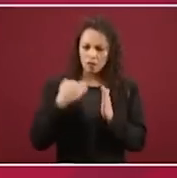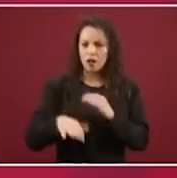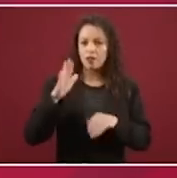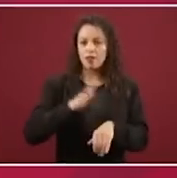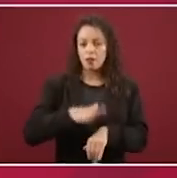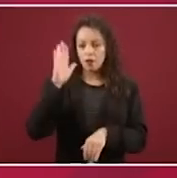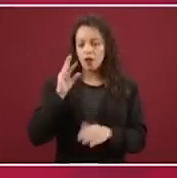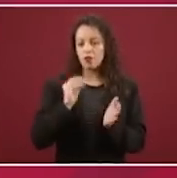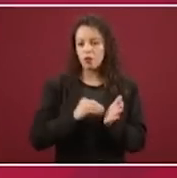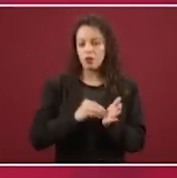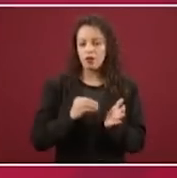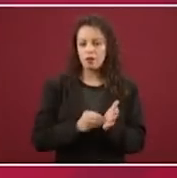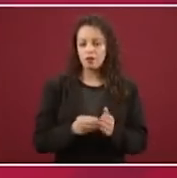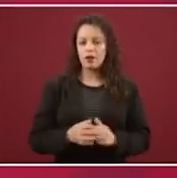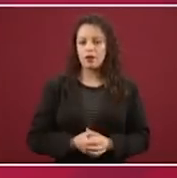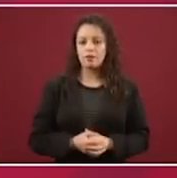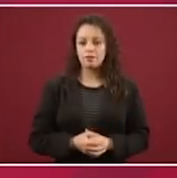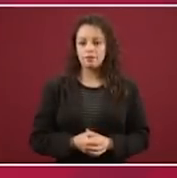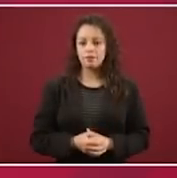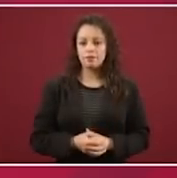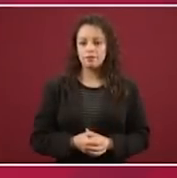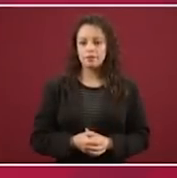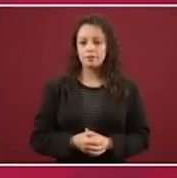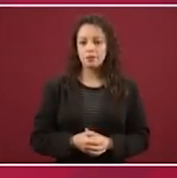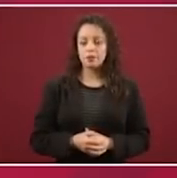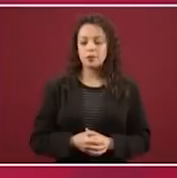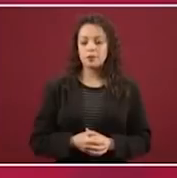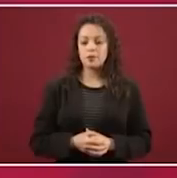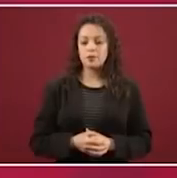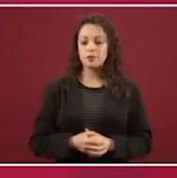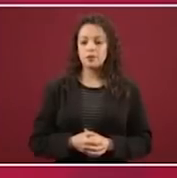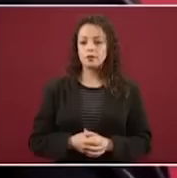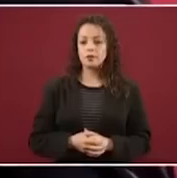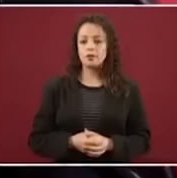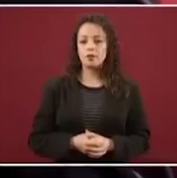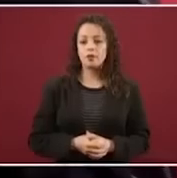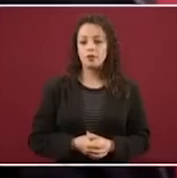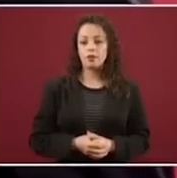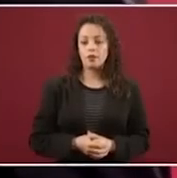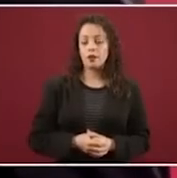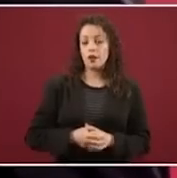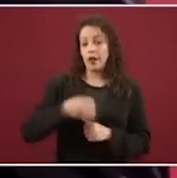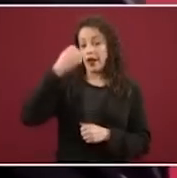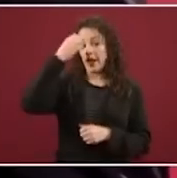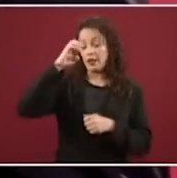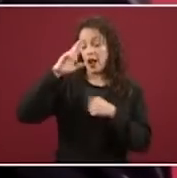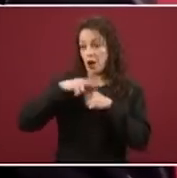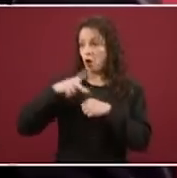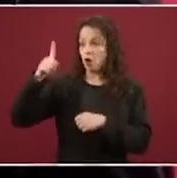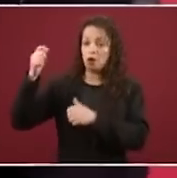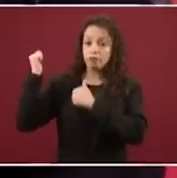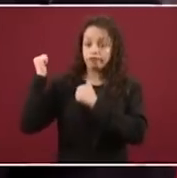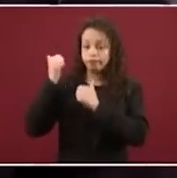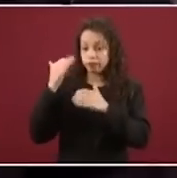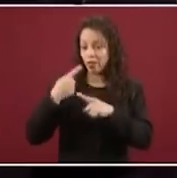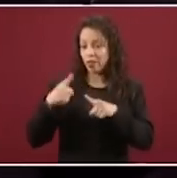inversión, que está llegando, la inversión extranjera, y crecer. Por